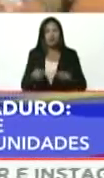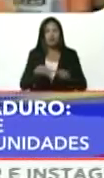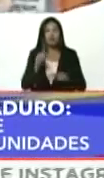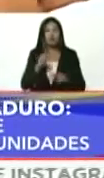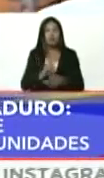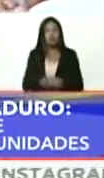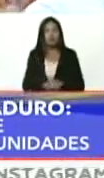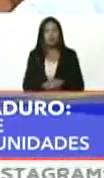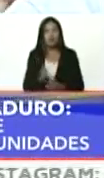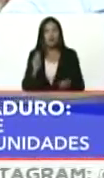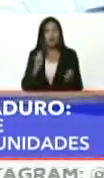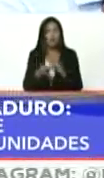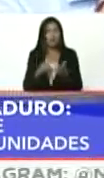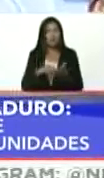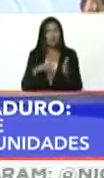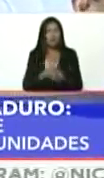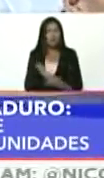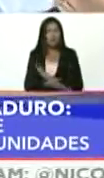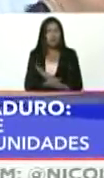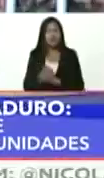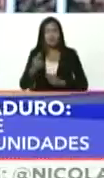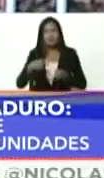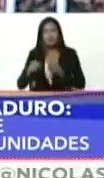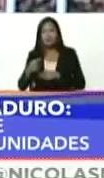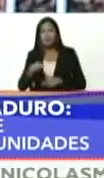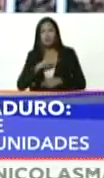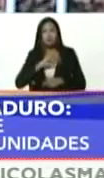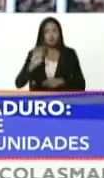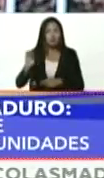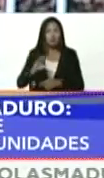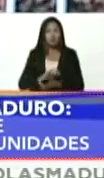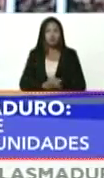a cambio de vender nuestro país.